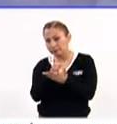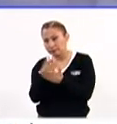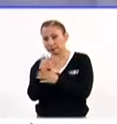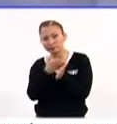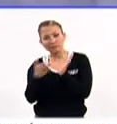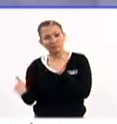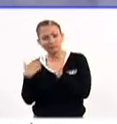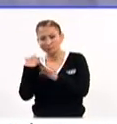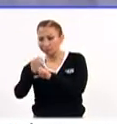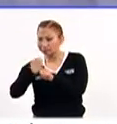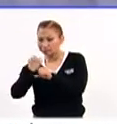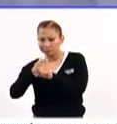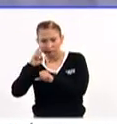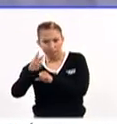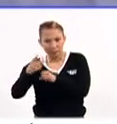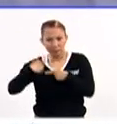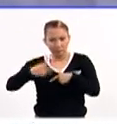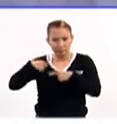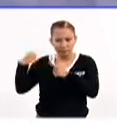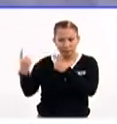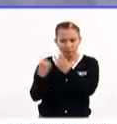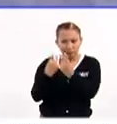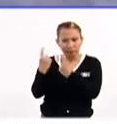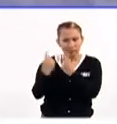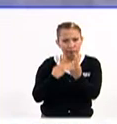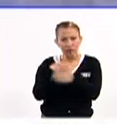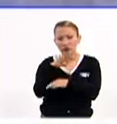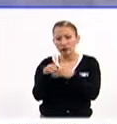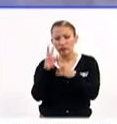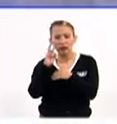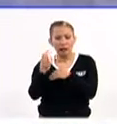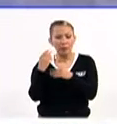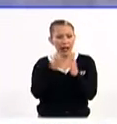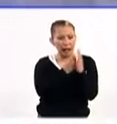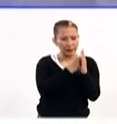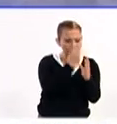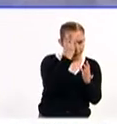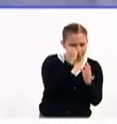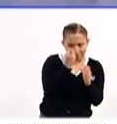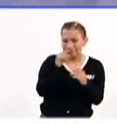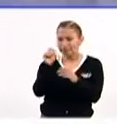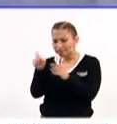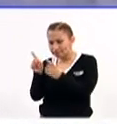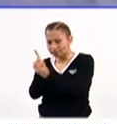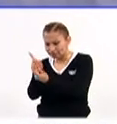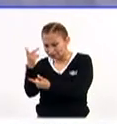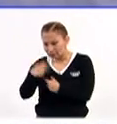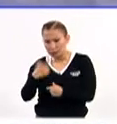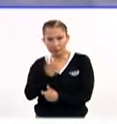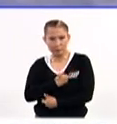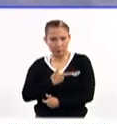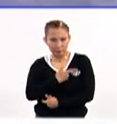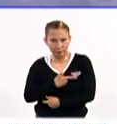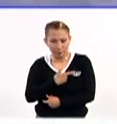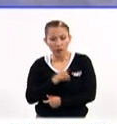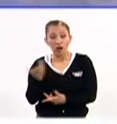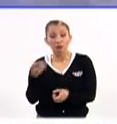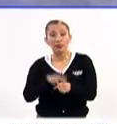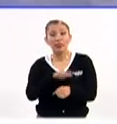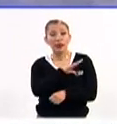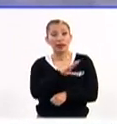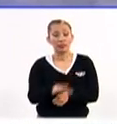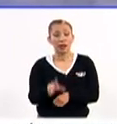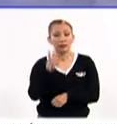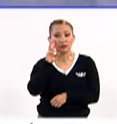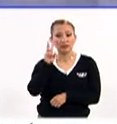todo el tiempo con prácticas y viendo pacientes. Y todo lo que veíamos en las clases los veía en un paciente y eso me encantó. En el Hospital